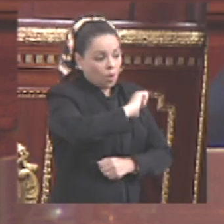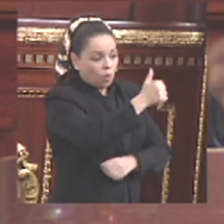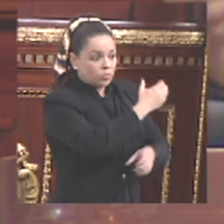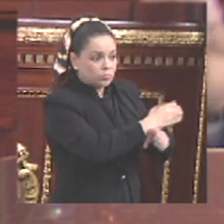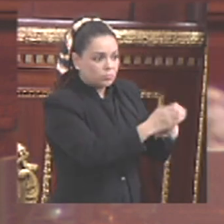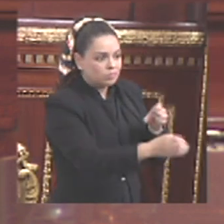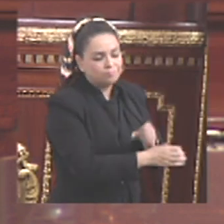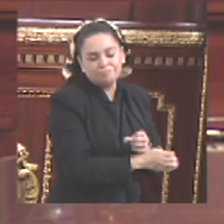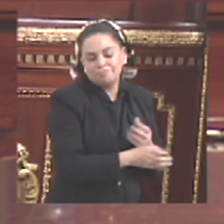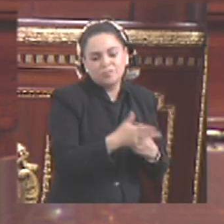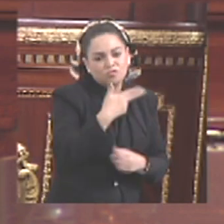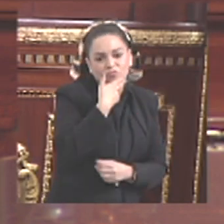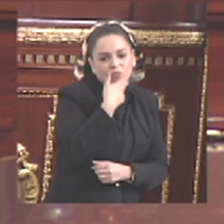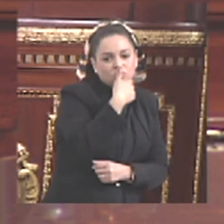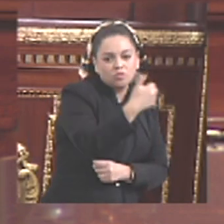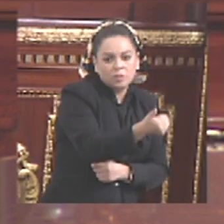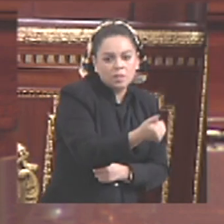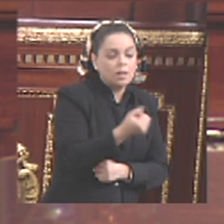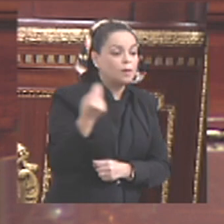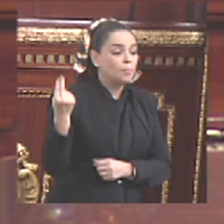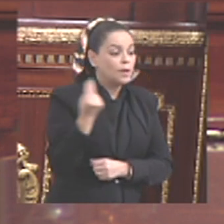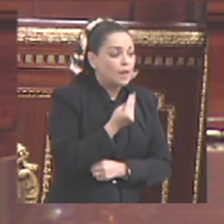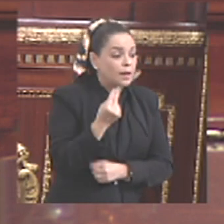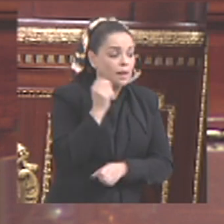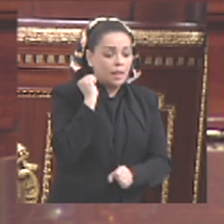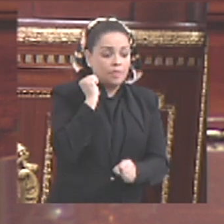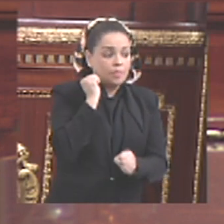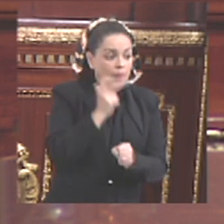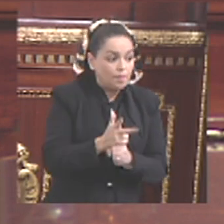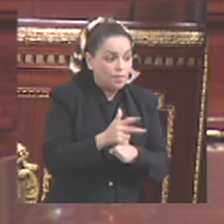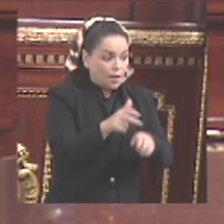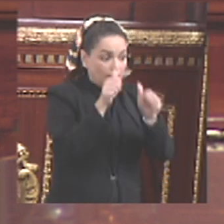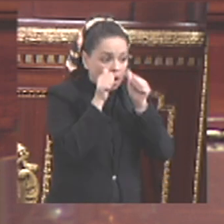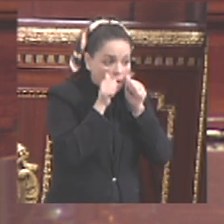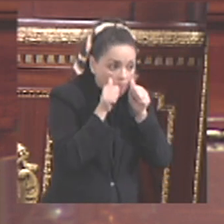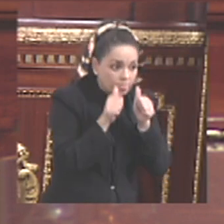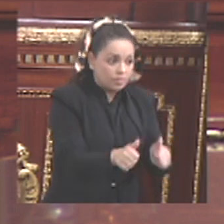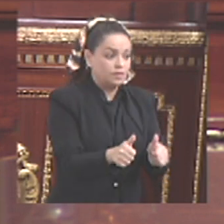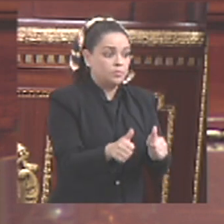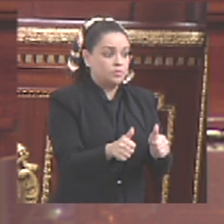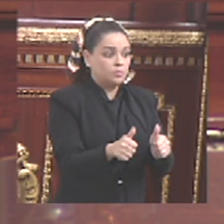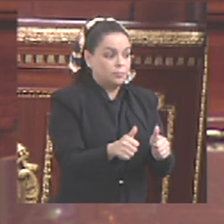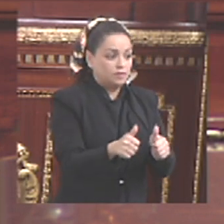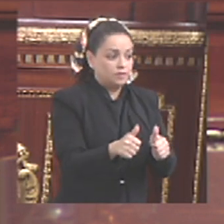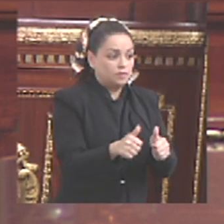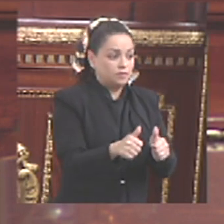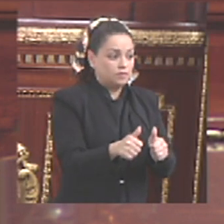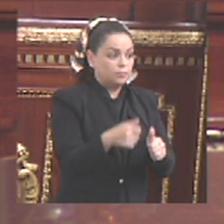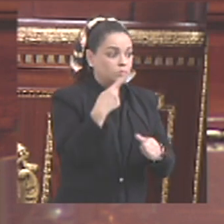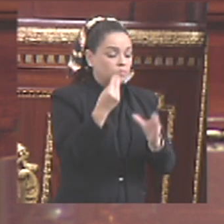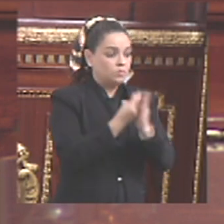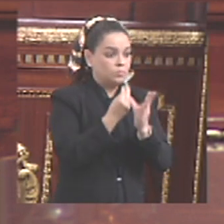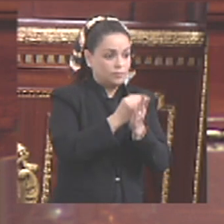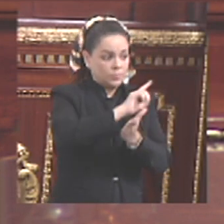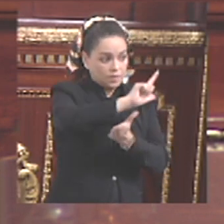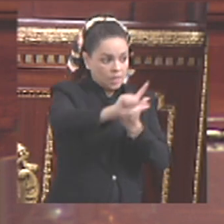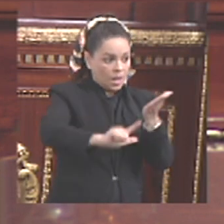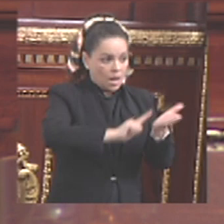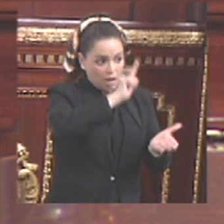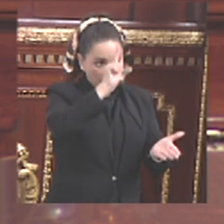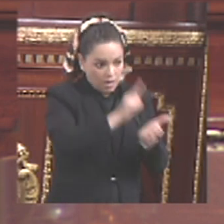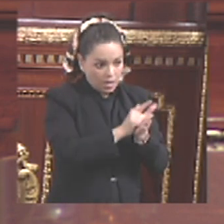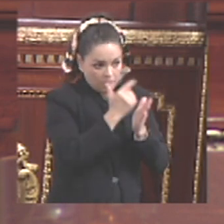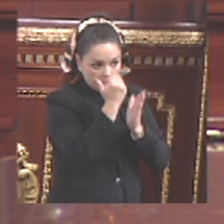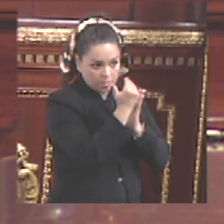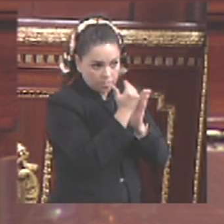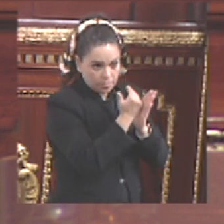atender oportunamente las negligencias y las emergencias. El marco jurídico y la teoría